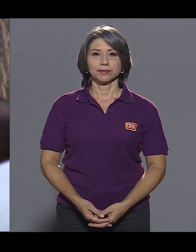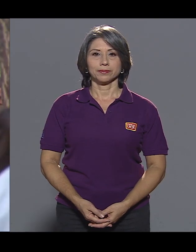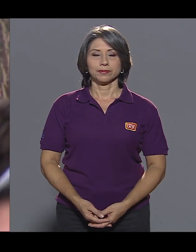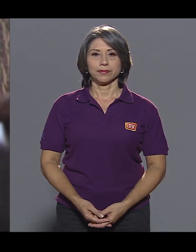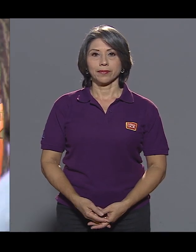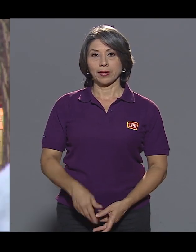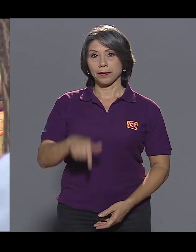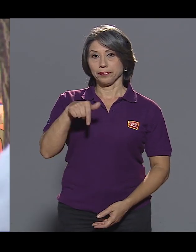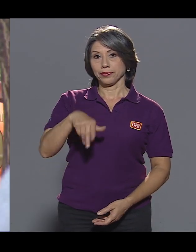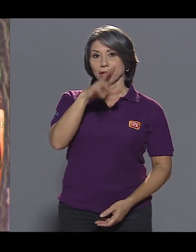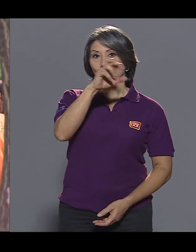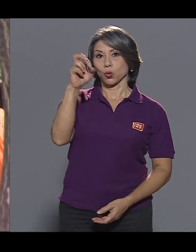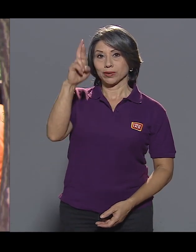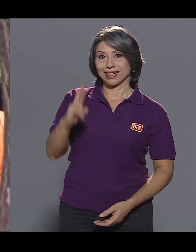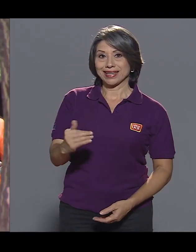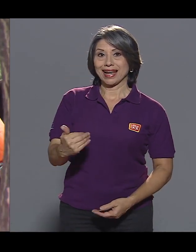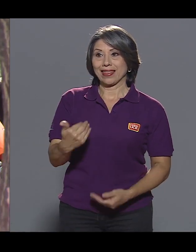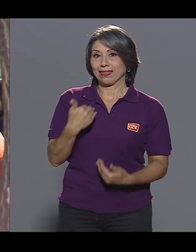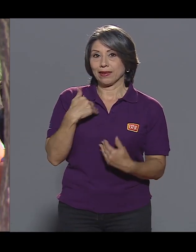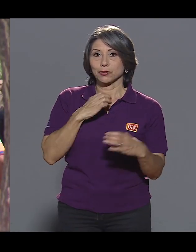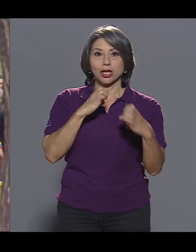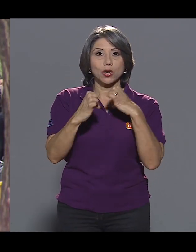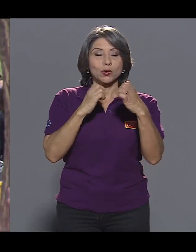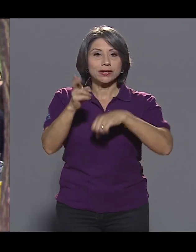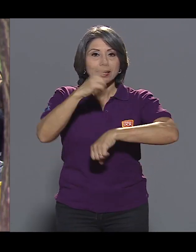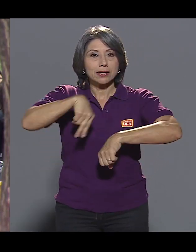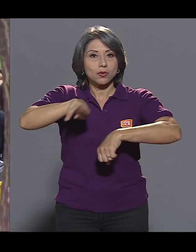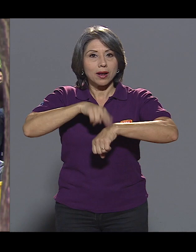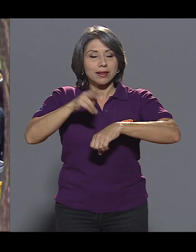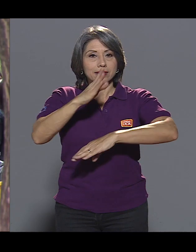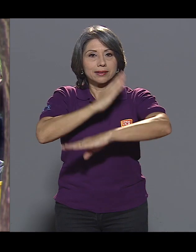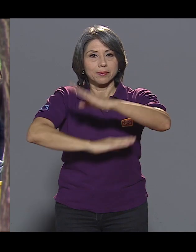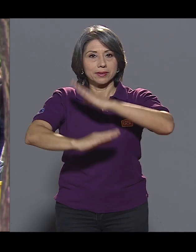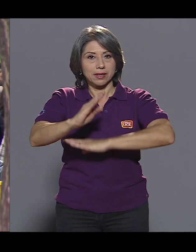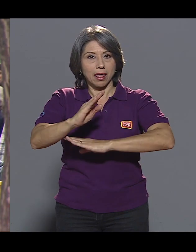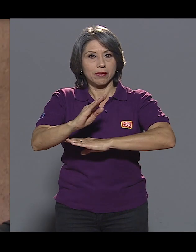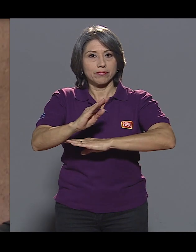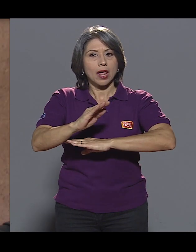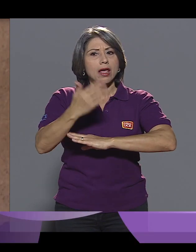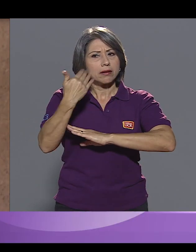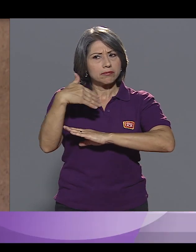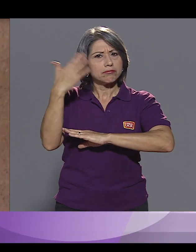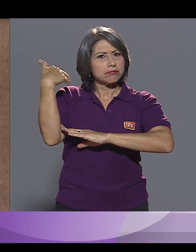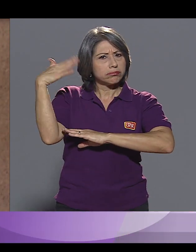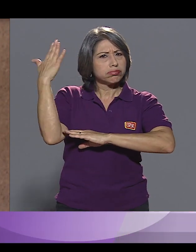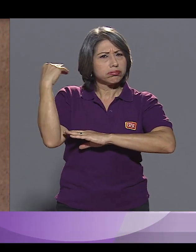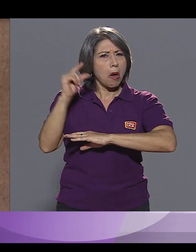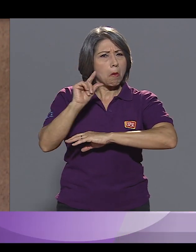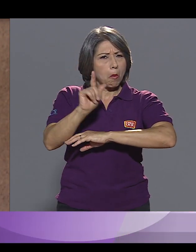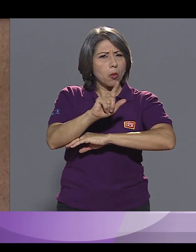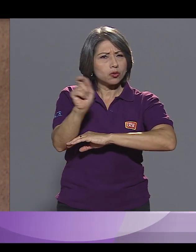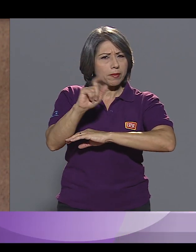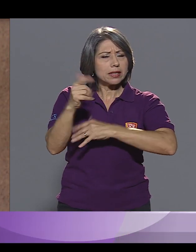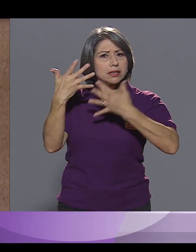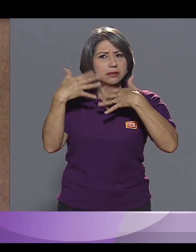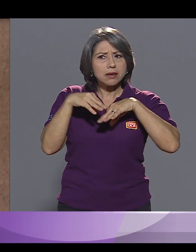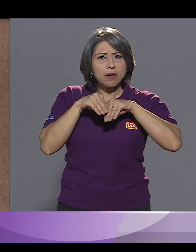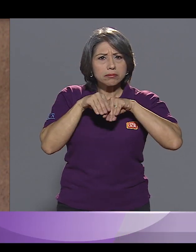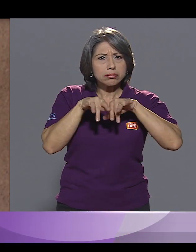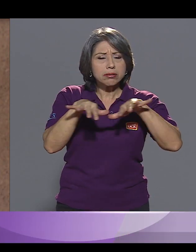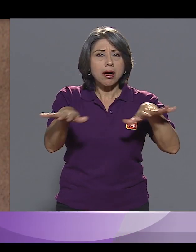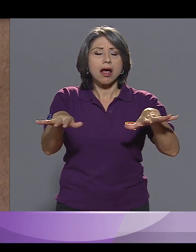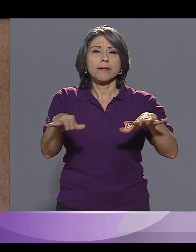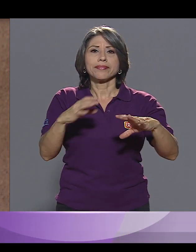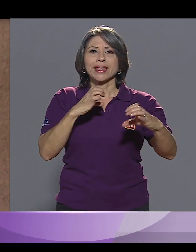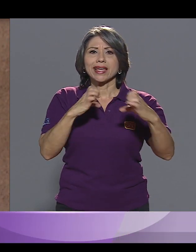En Costa Rica contamos con la Encuesta Nacional en Discapacidad, que fue lanzada hace unos pocos meses. Es una